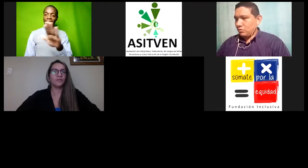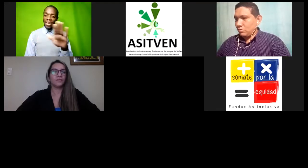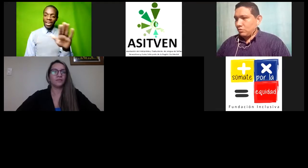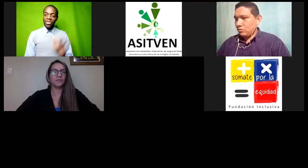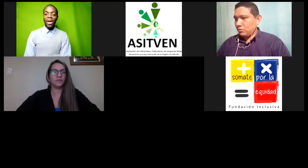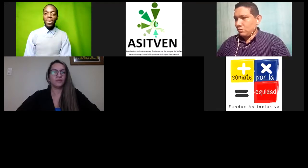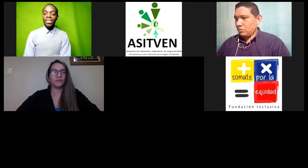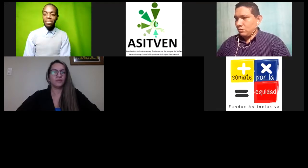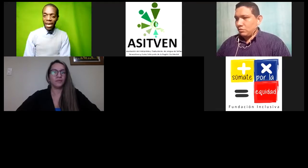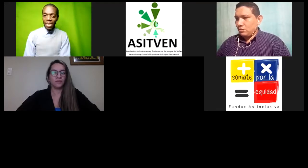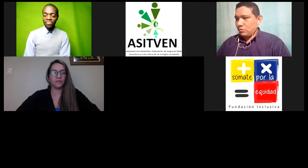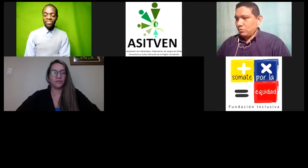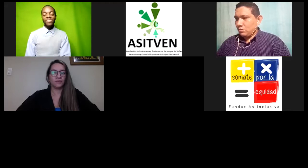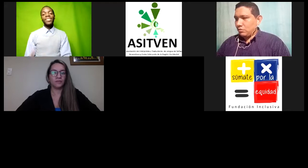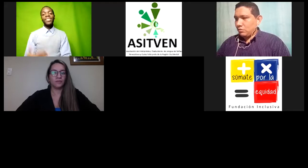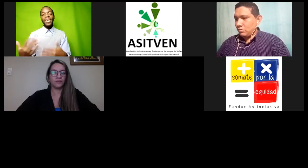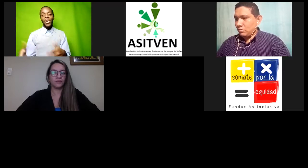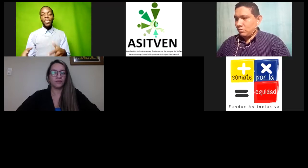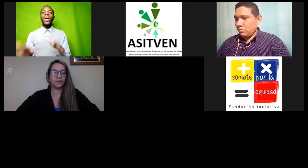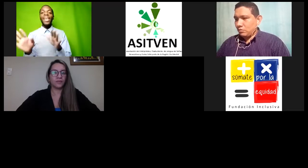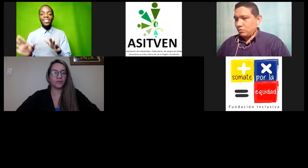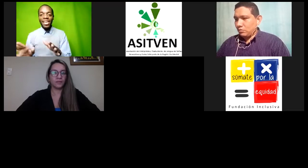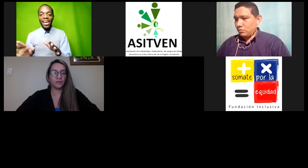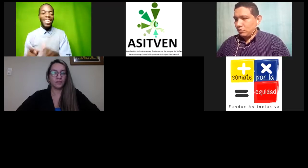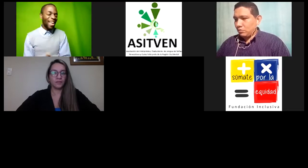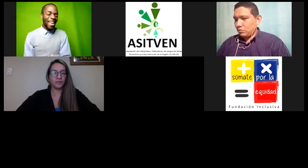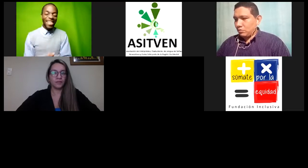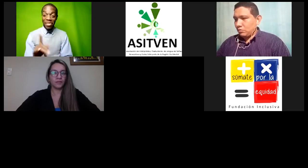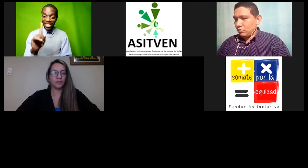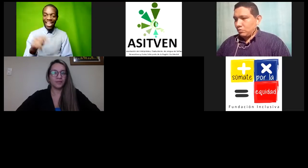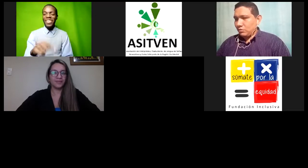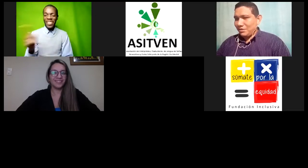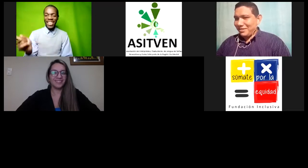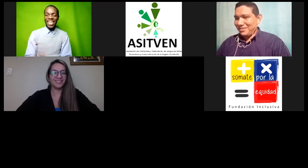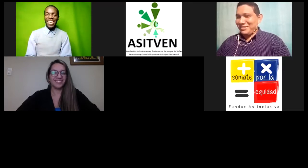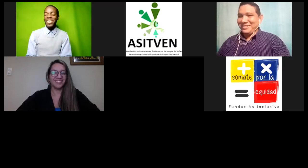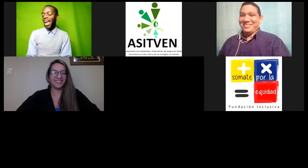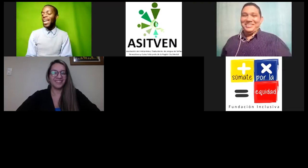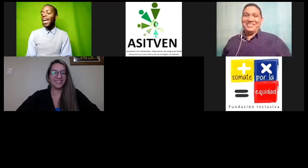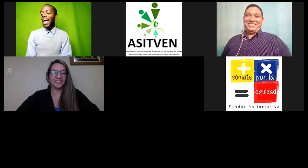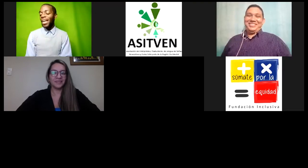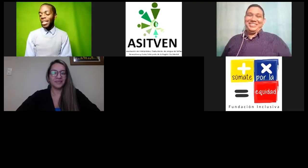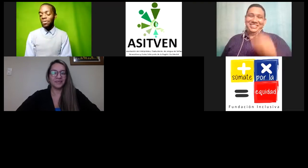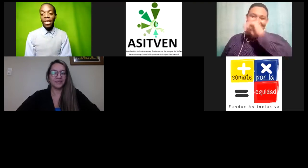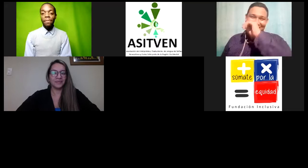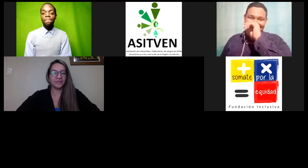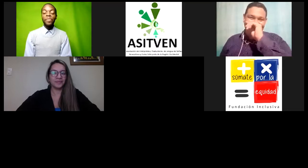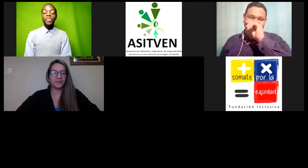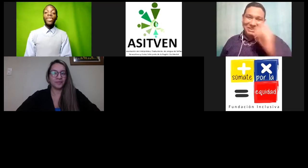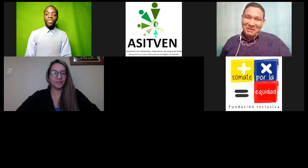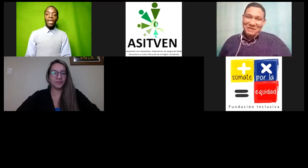van a ser los que van a participar y yo me voy a descansar. No, mentira, voy a hacer otra